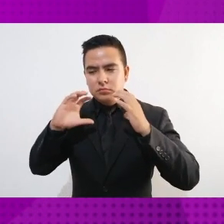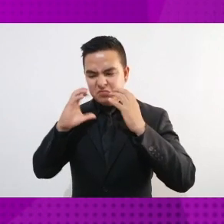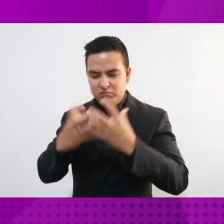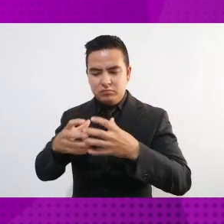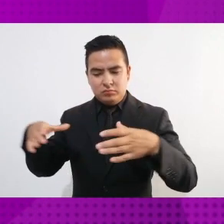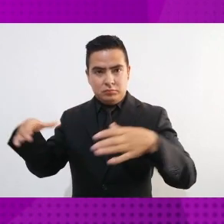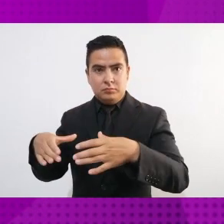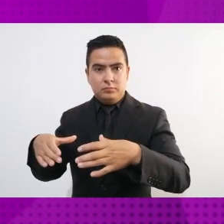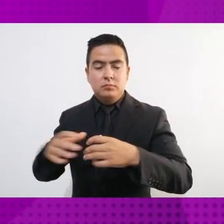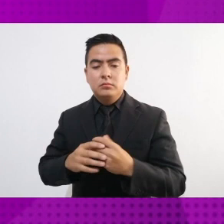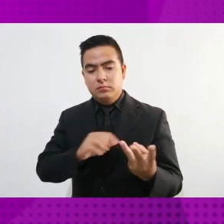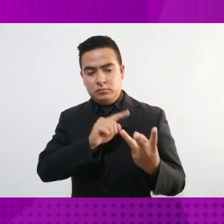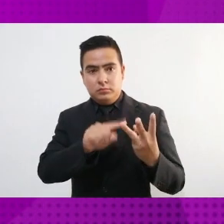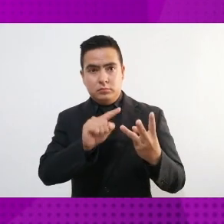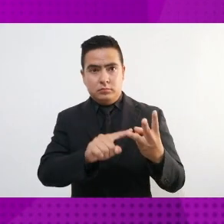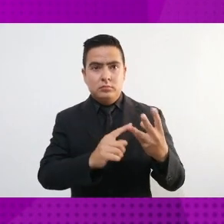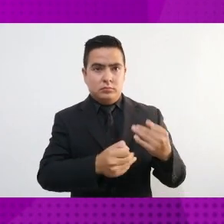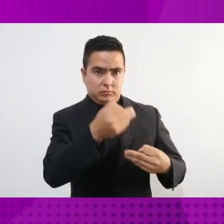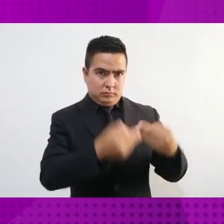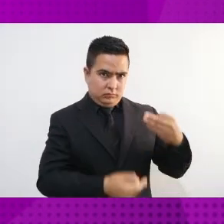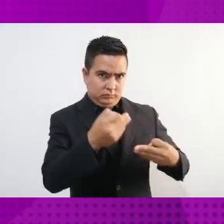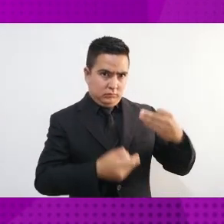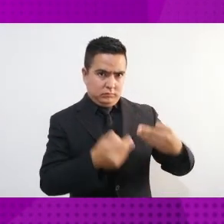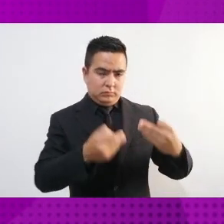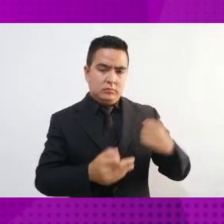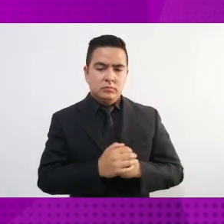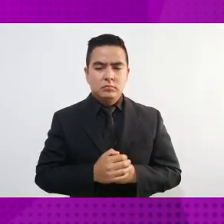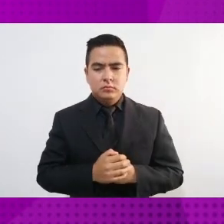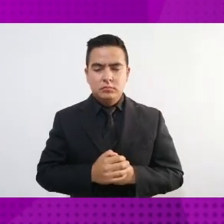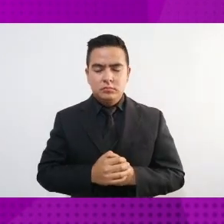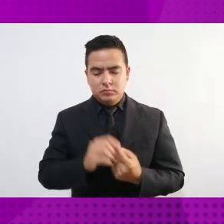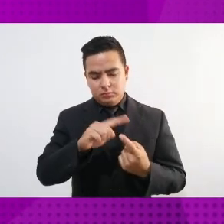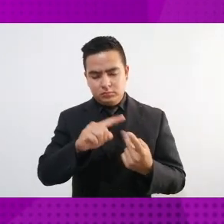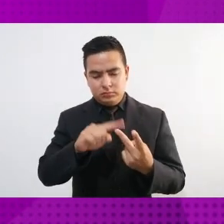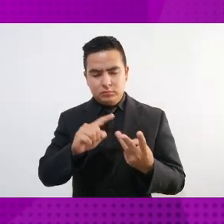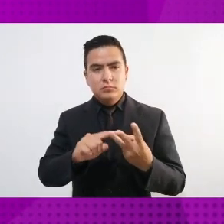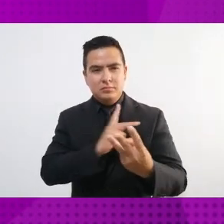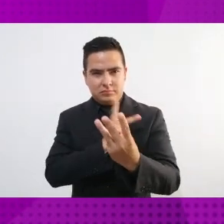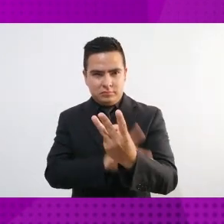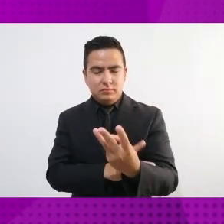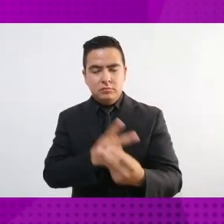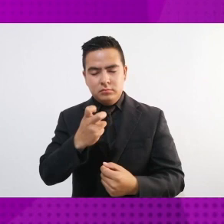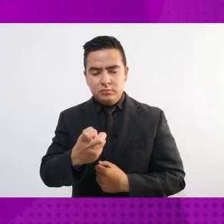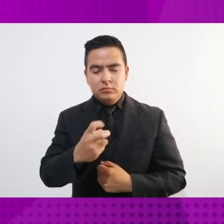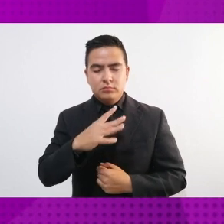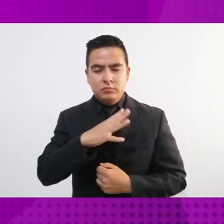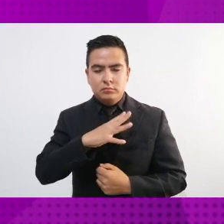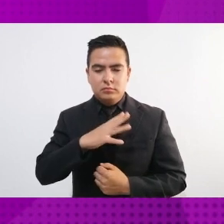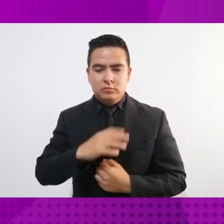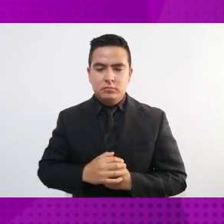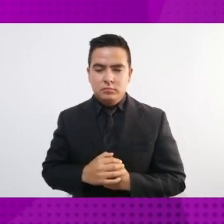local; y por el otro lado, el poder judicial, en cuya cabeza está el Tribunal Superior de Justicia de cada estado. Al